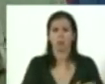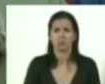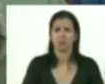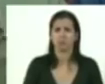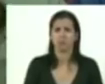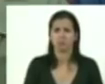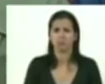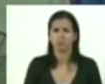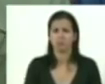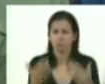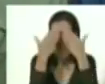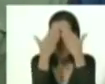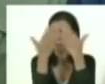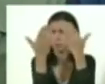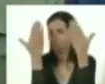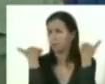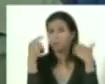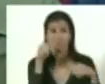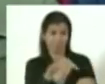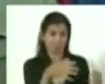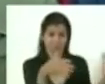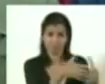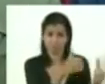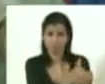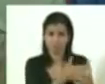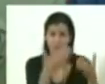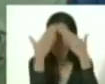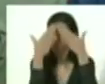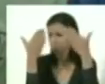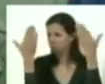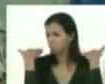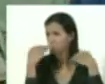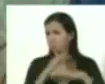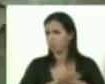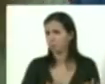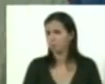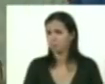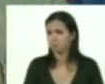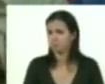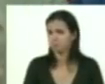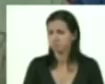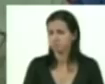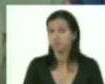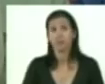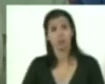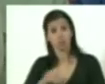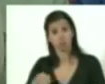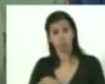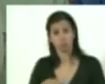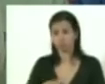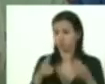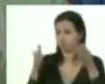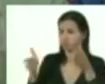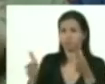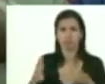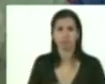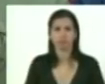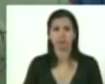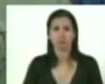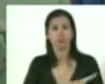en las páginas oscuras de la historia. Mientras tanto, nosotros